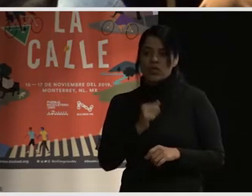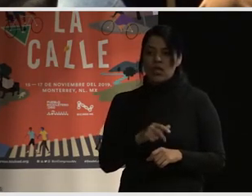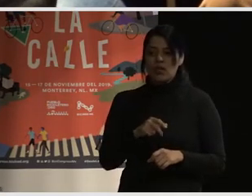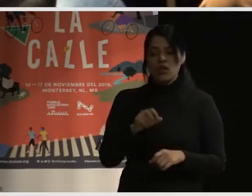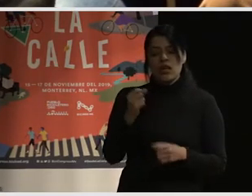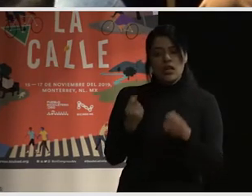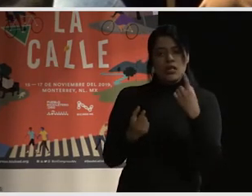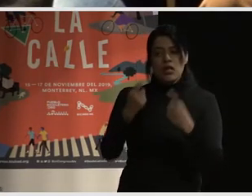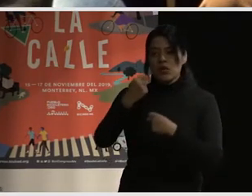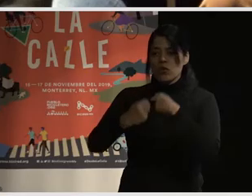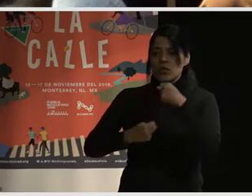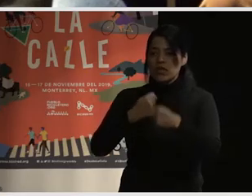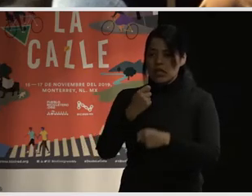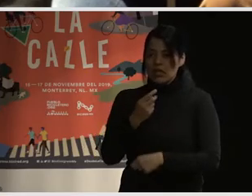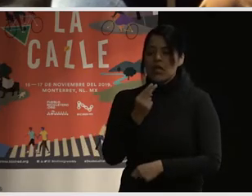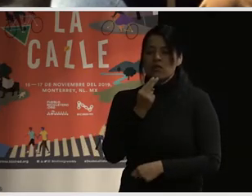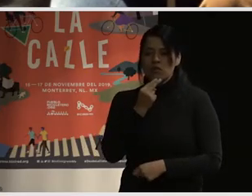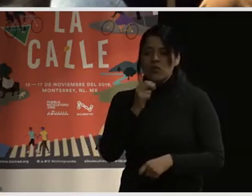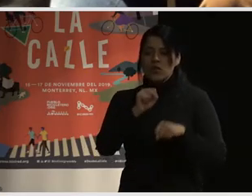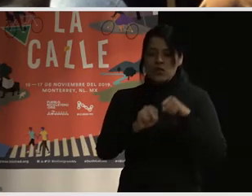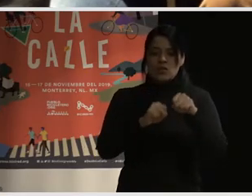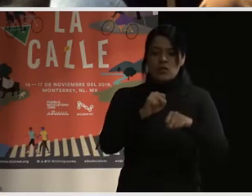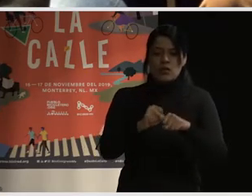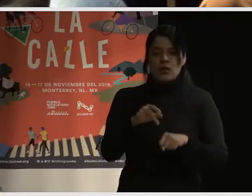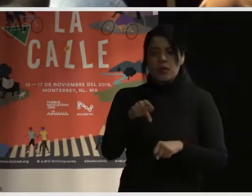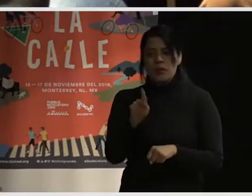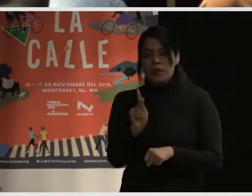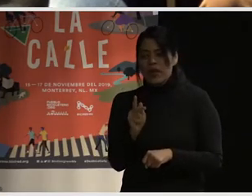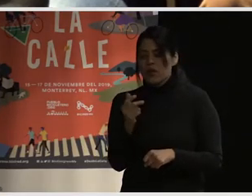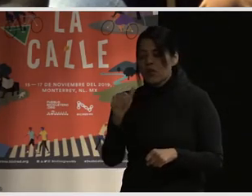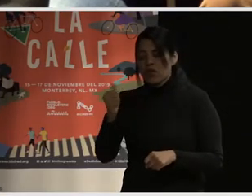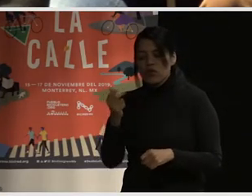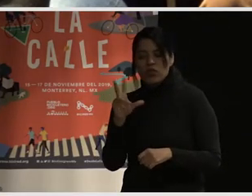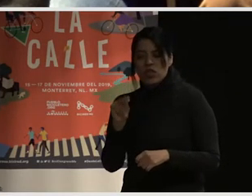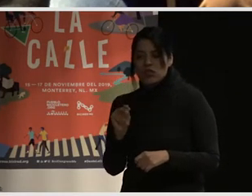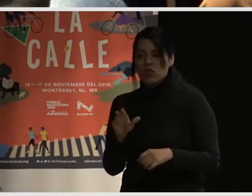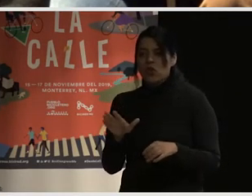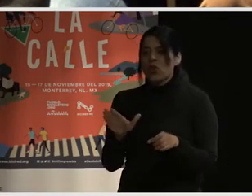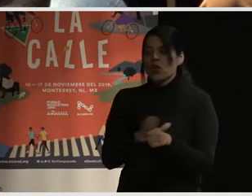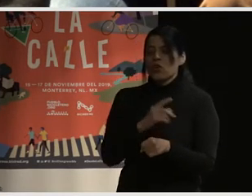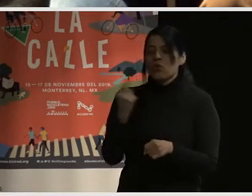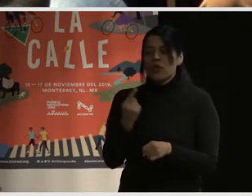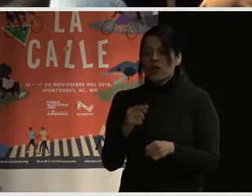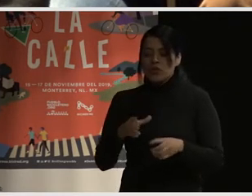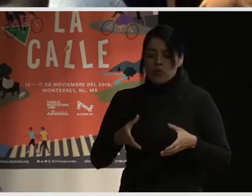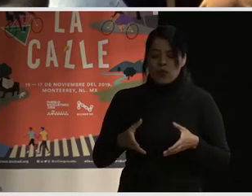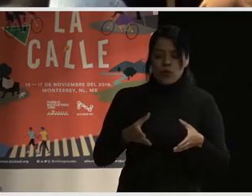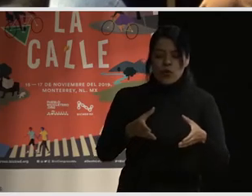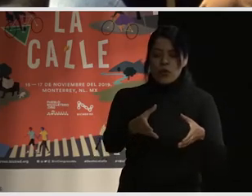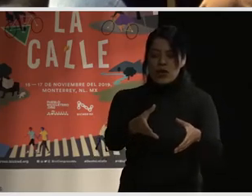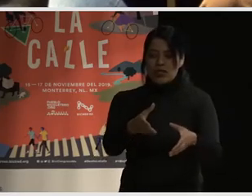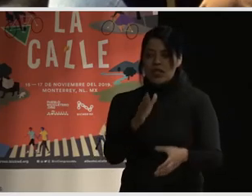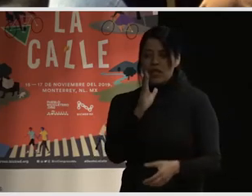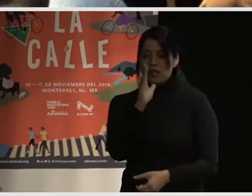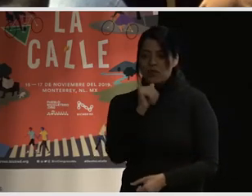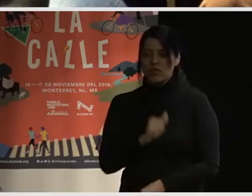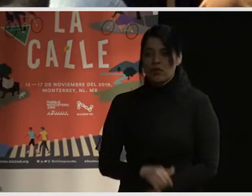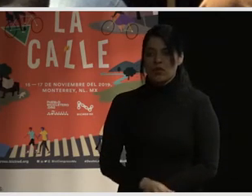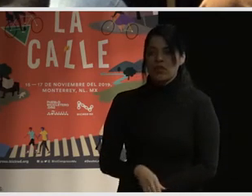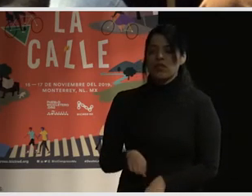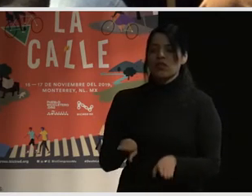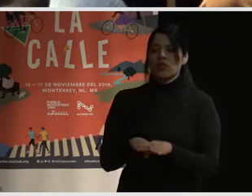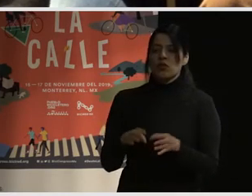otras no tanto por el mismo tema de que pues la vialidad no es así como que la mejor entonces mi pregunta es cómo pudiera yo hacer para